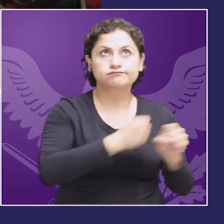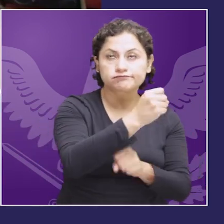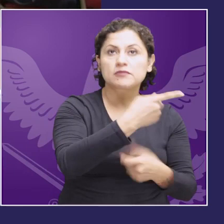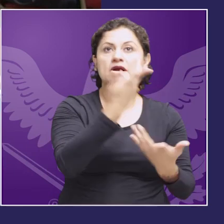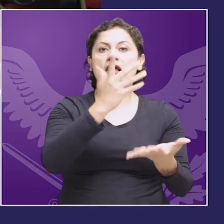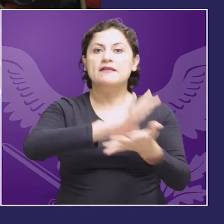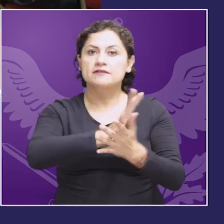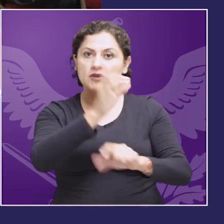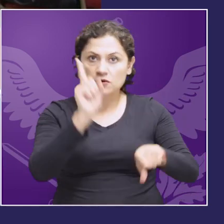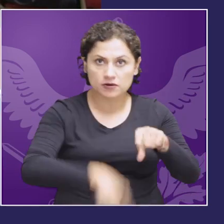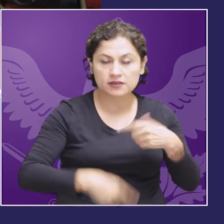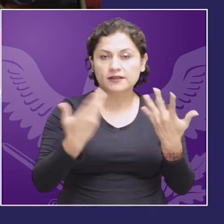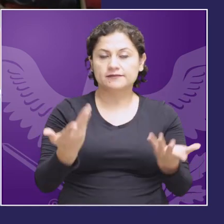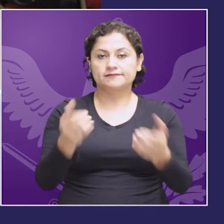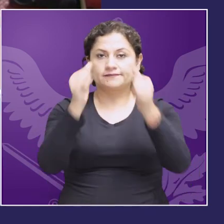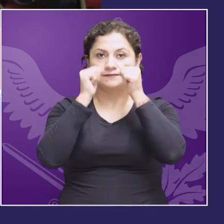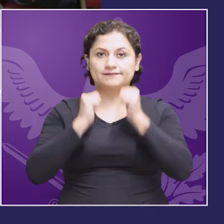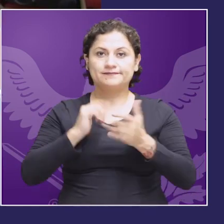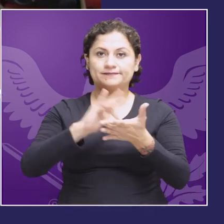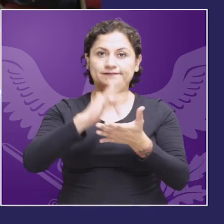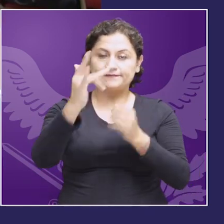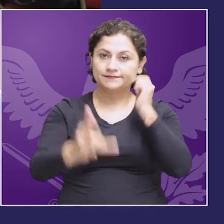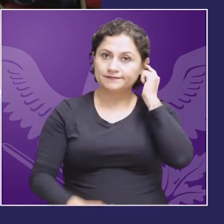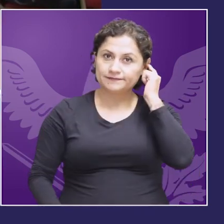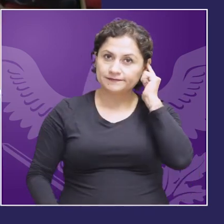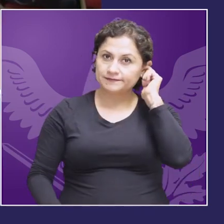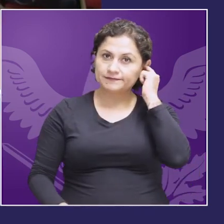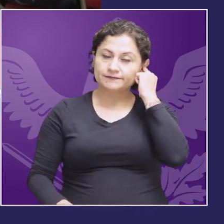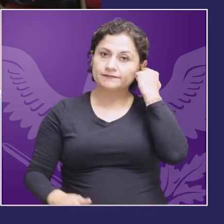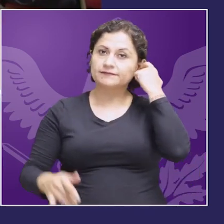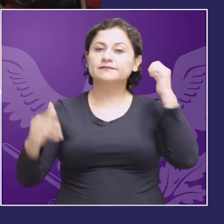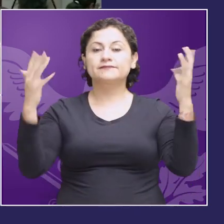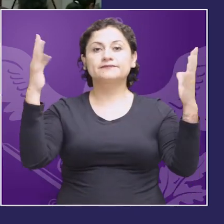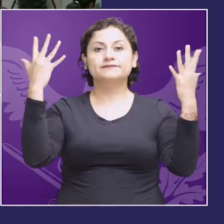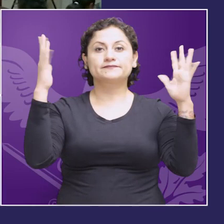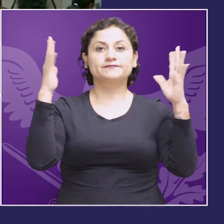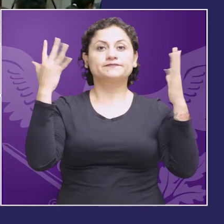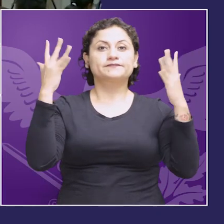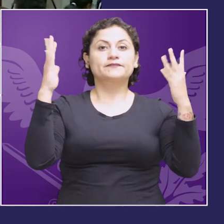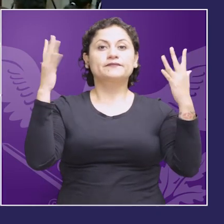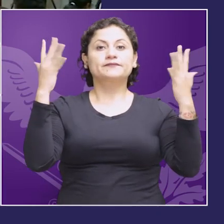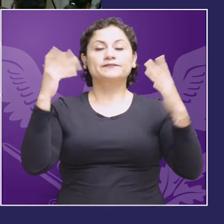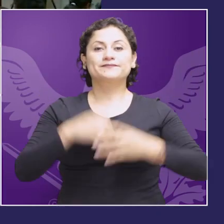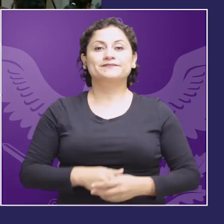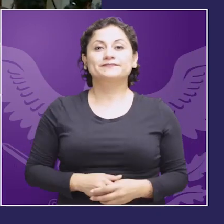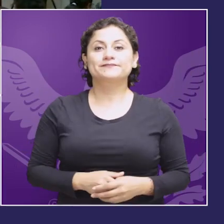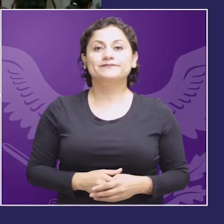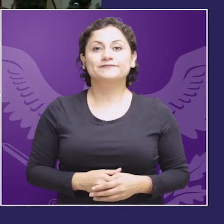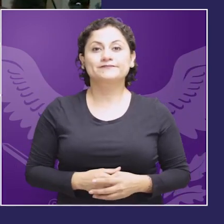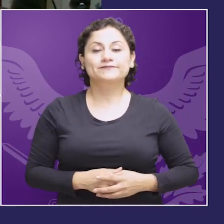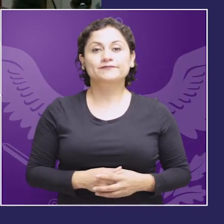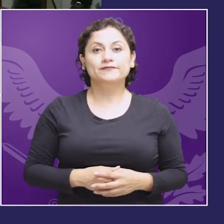Bueno, Abrimos un mini espacio